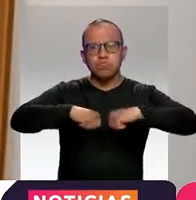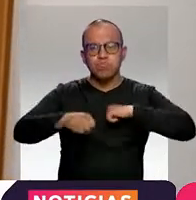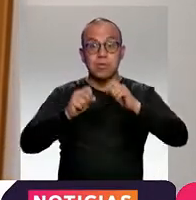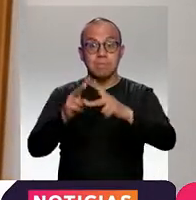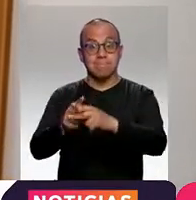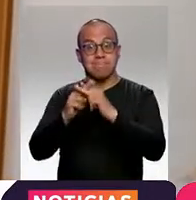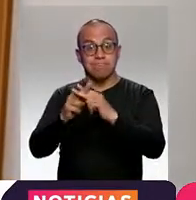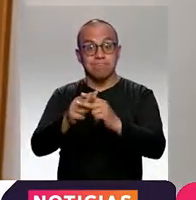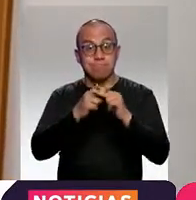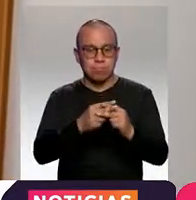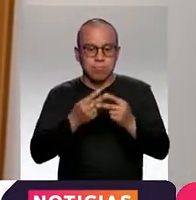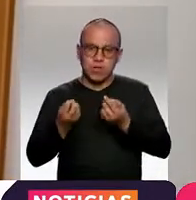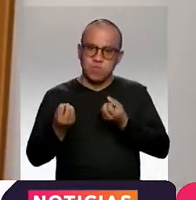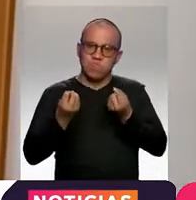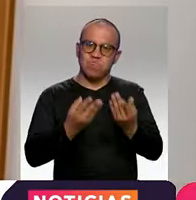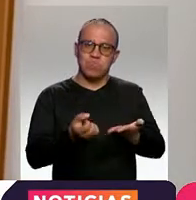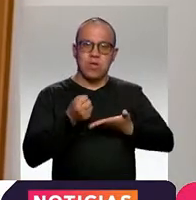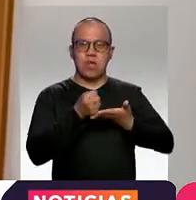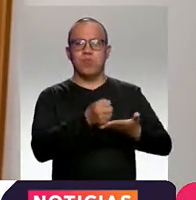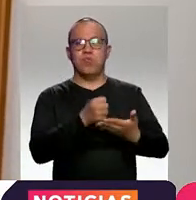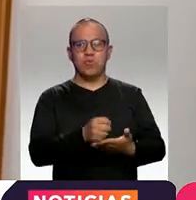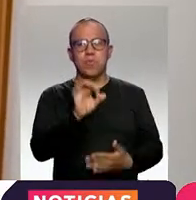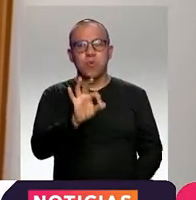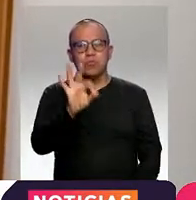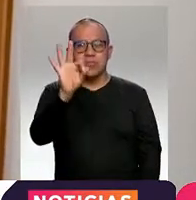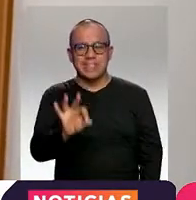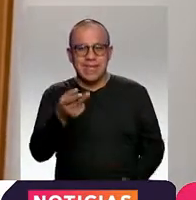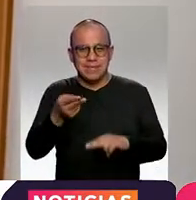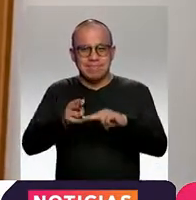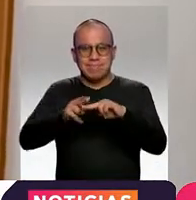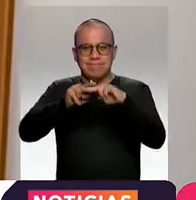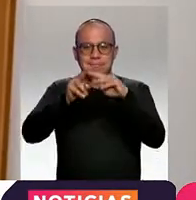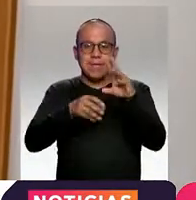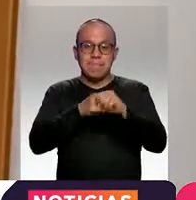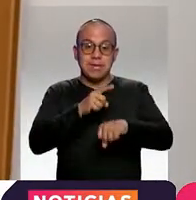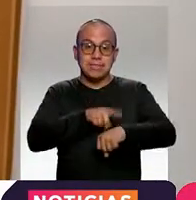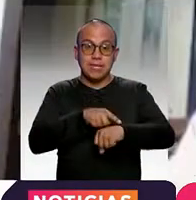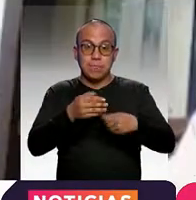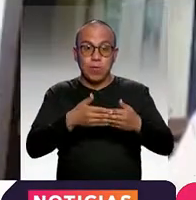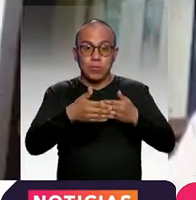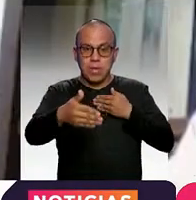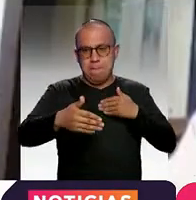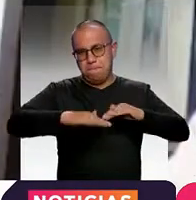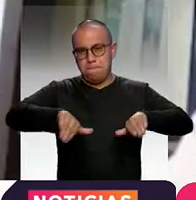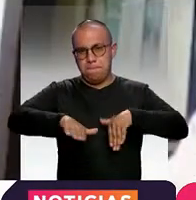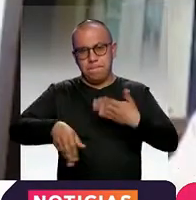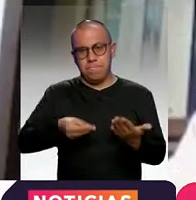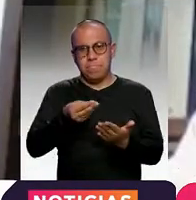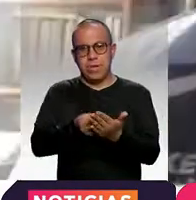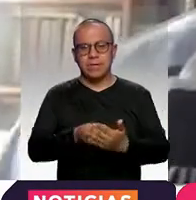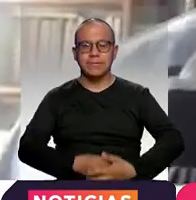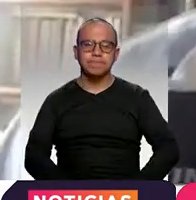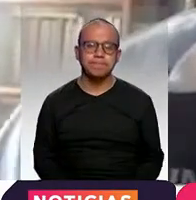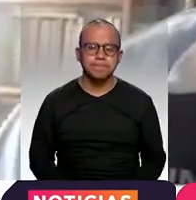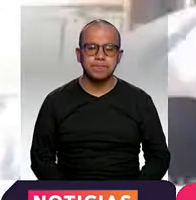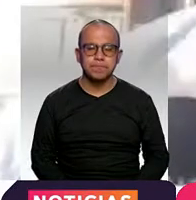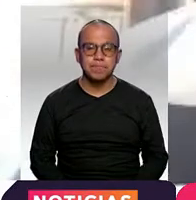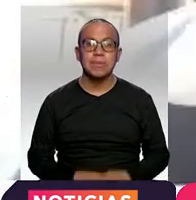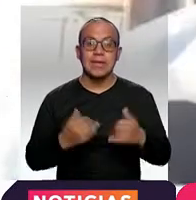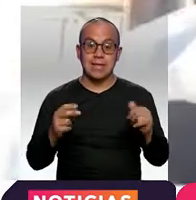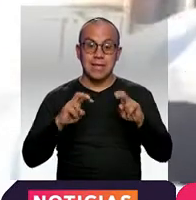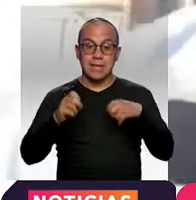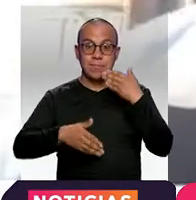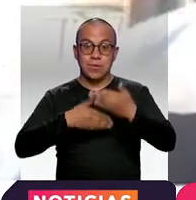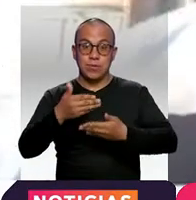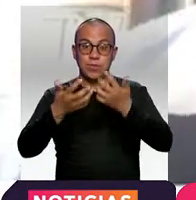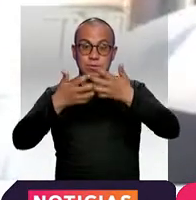créditos, entregando beneficios en tasas de interés y en periodos de gracia. Asimismo, descuento tributario en el impuesto de industria y comercio